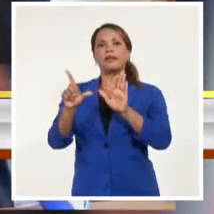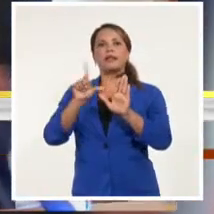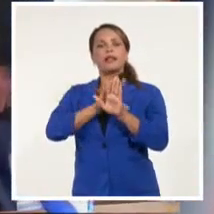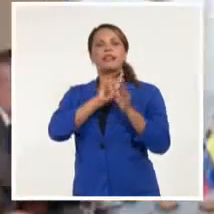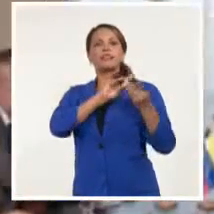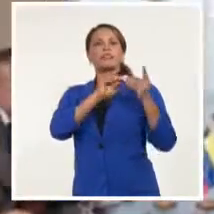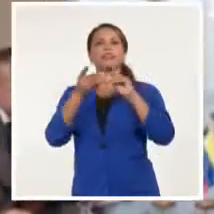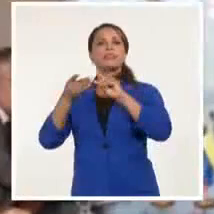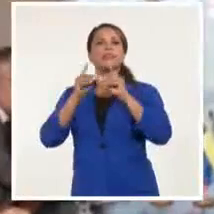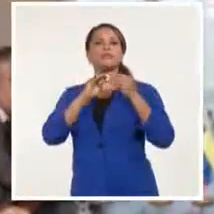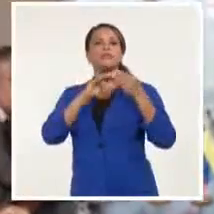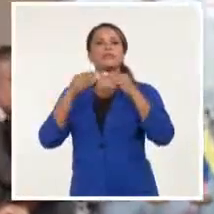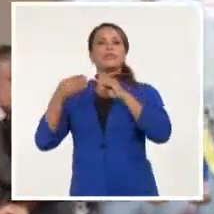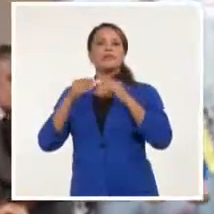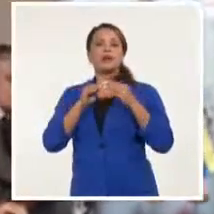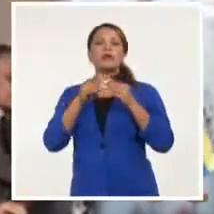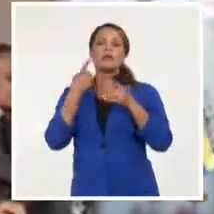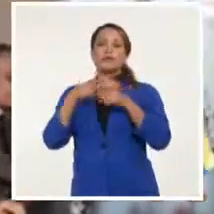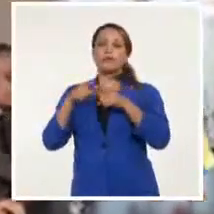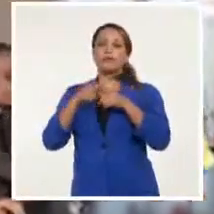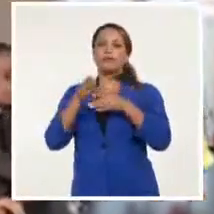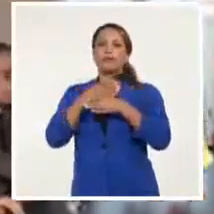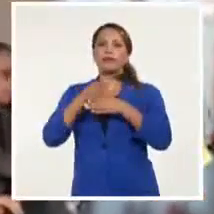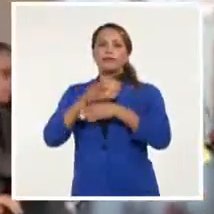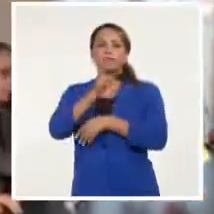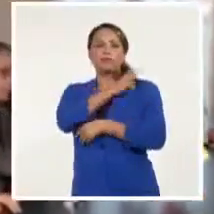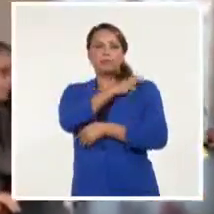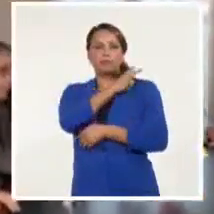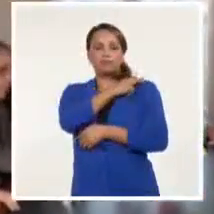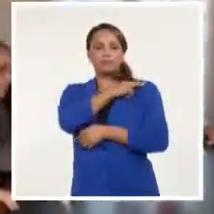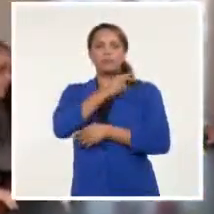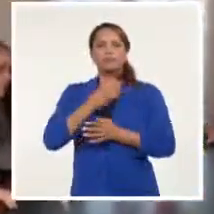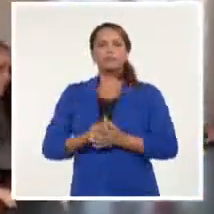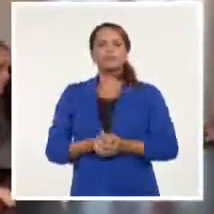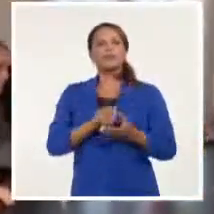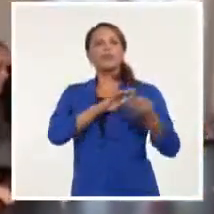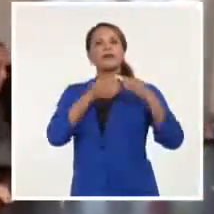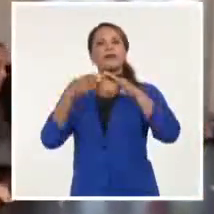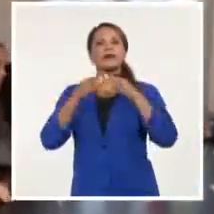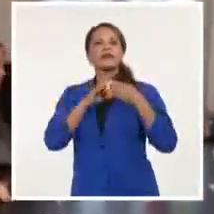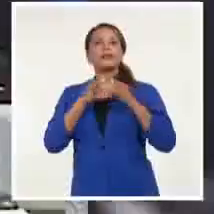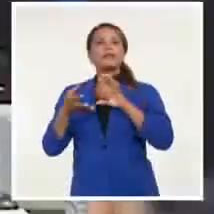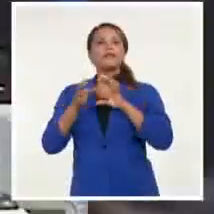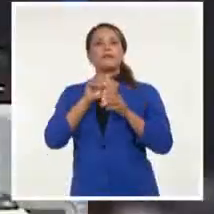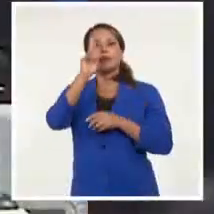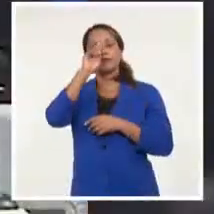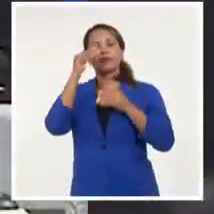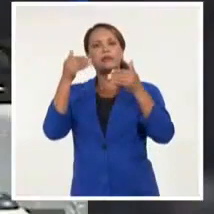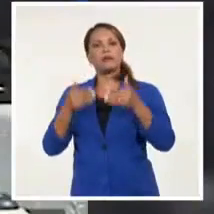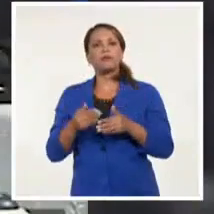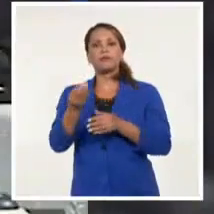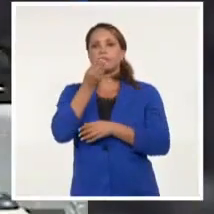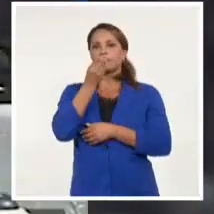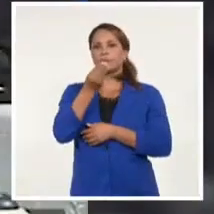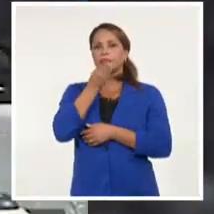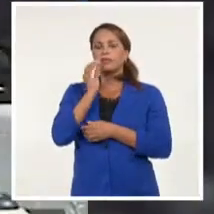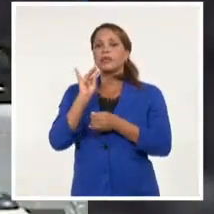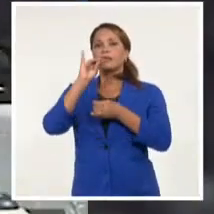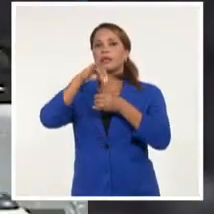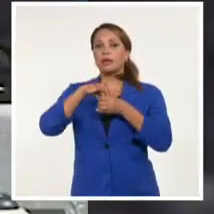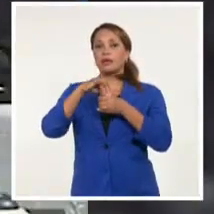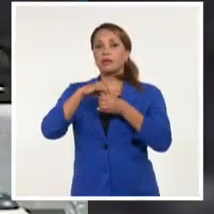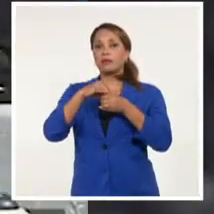con socios extrarregionales. También debatirán sobre estrategia sanitaria, seguridad alimentaria, integración